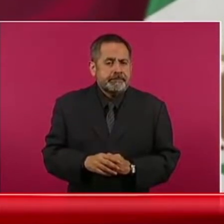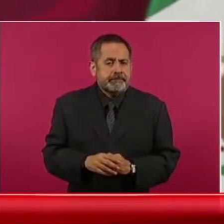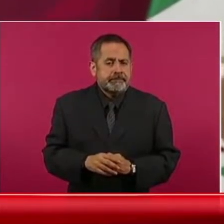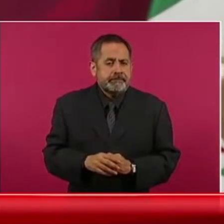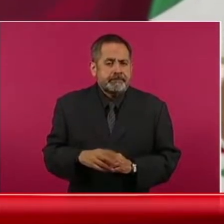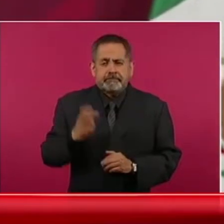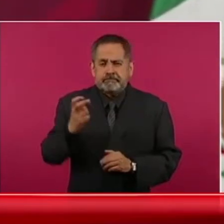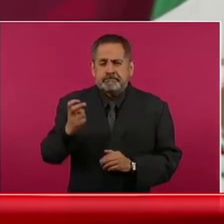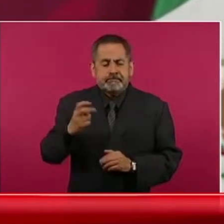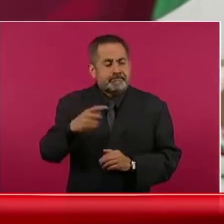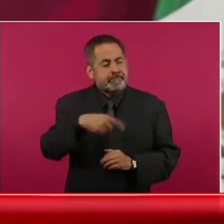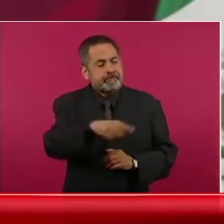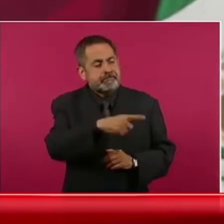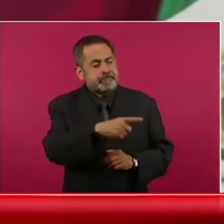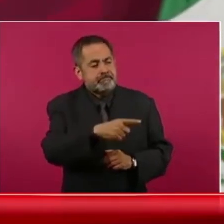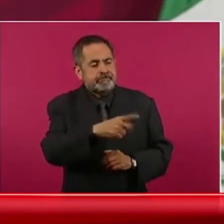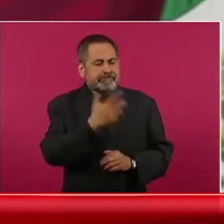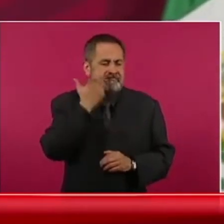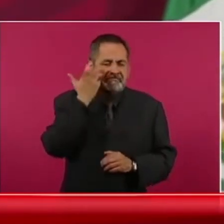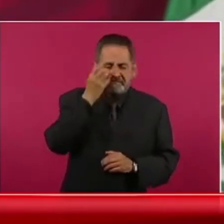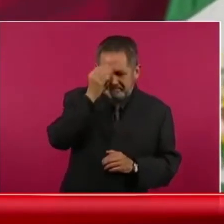falta de información o mala fe